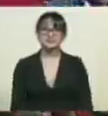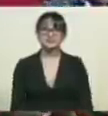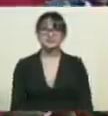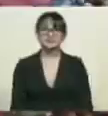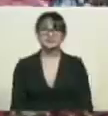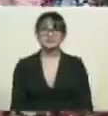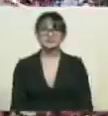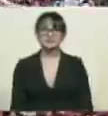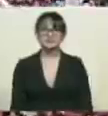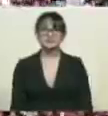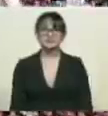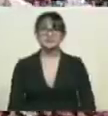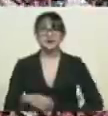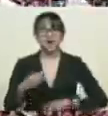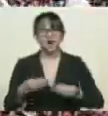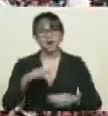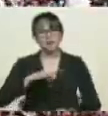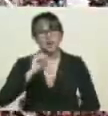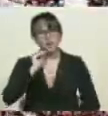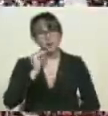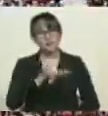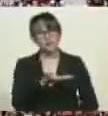¿Cómo está la juventud de Falcón?